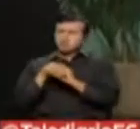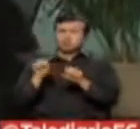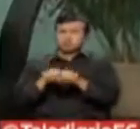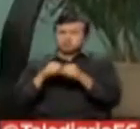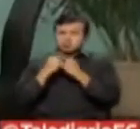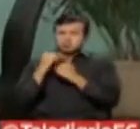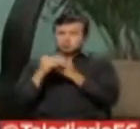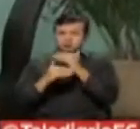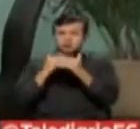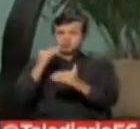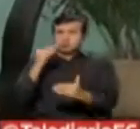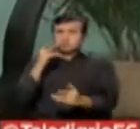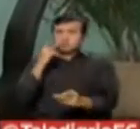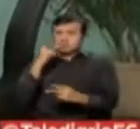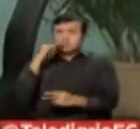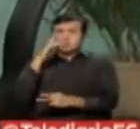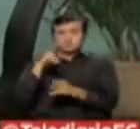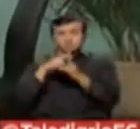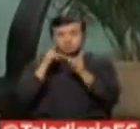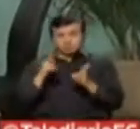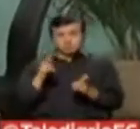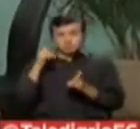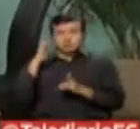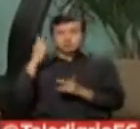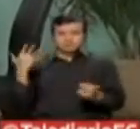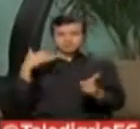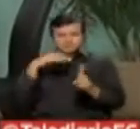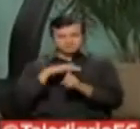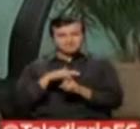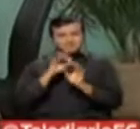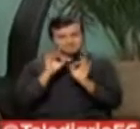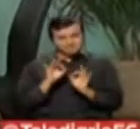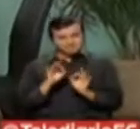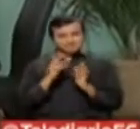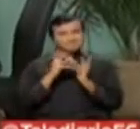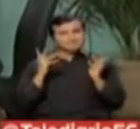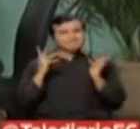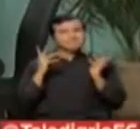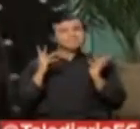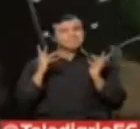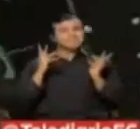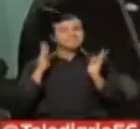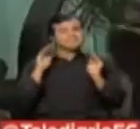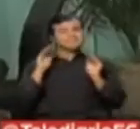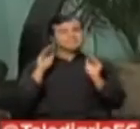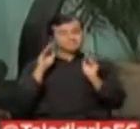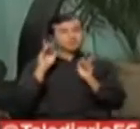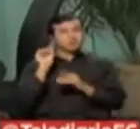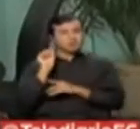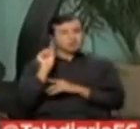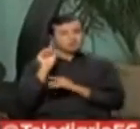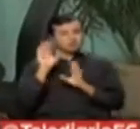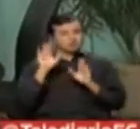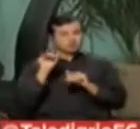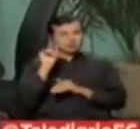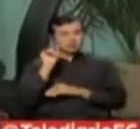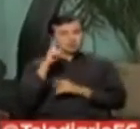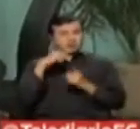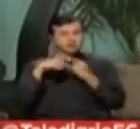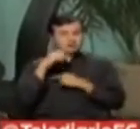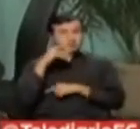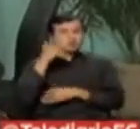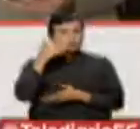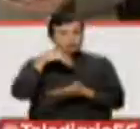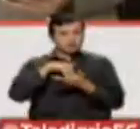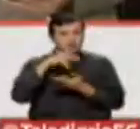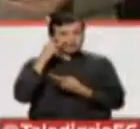alcanza un rostro más humano y más inclusivo de esta manera nosotros vamos a despedirnos momentáneamente más adelante les vamos